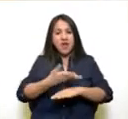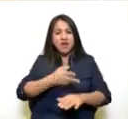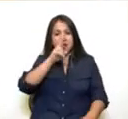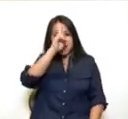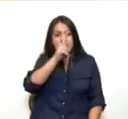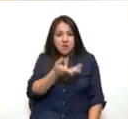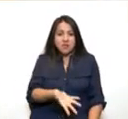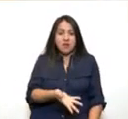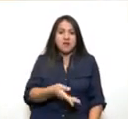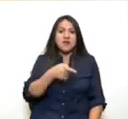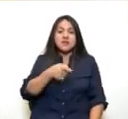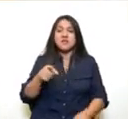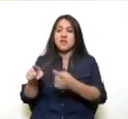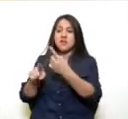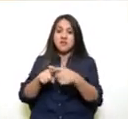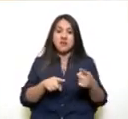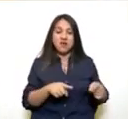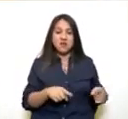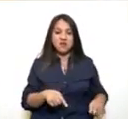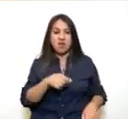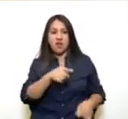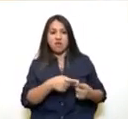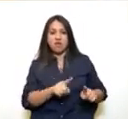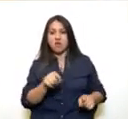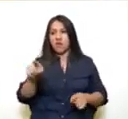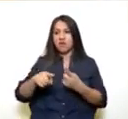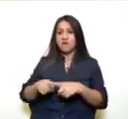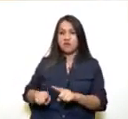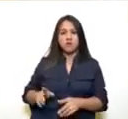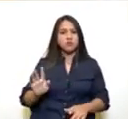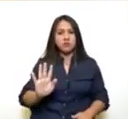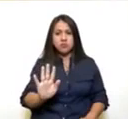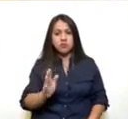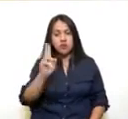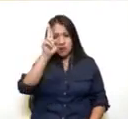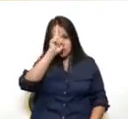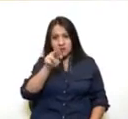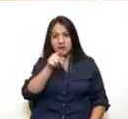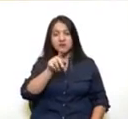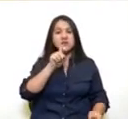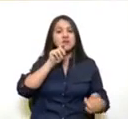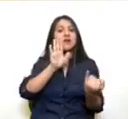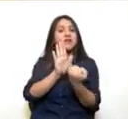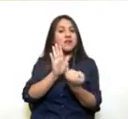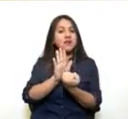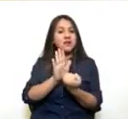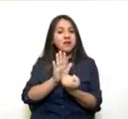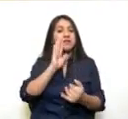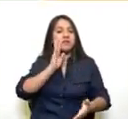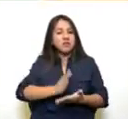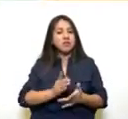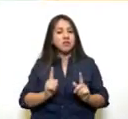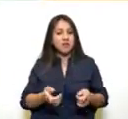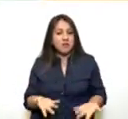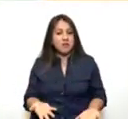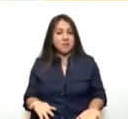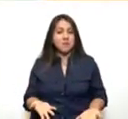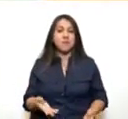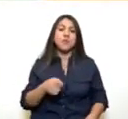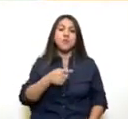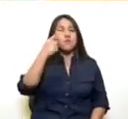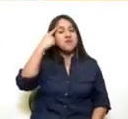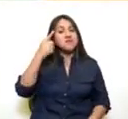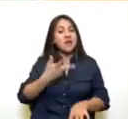eso esa diversidad que es y es la identidad de ellos hay que respetarla se ha debilitado